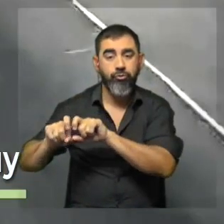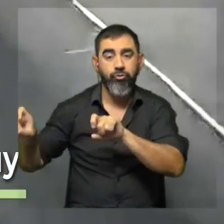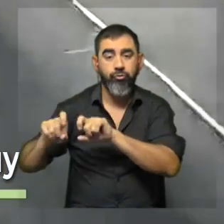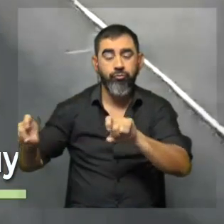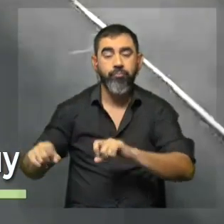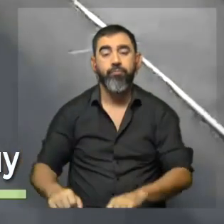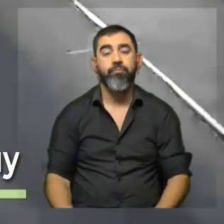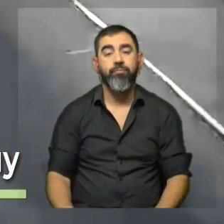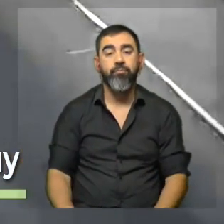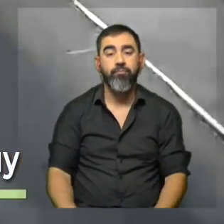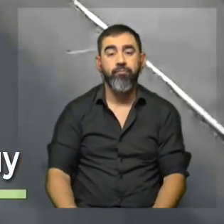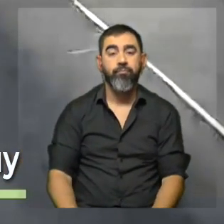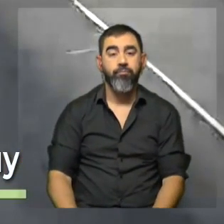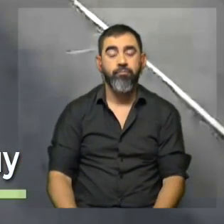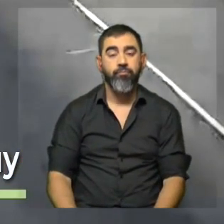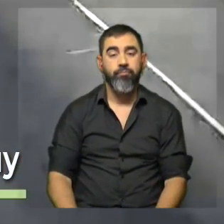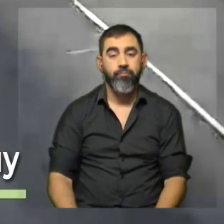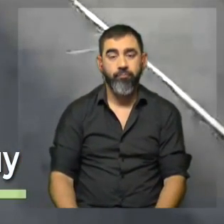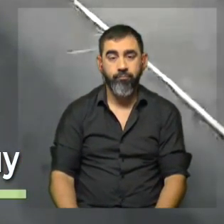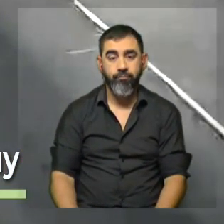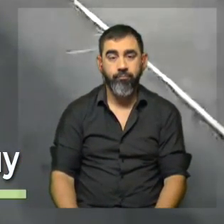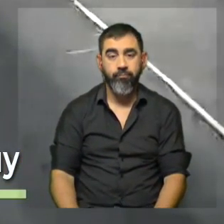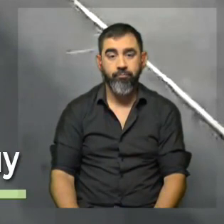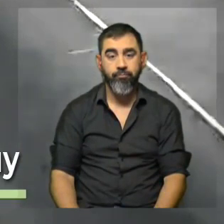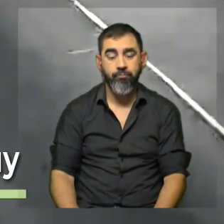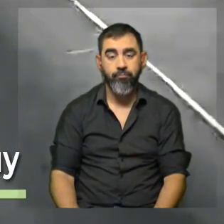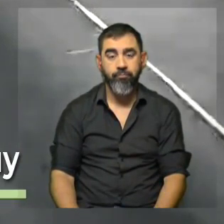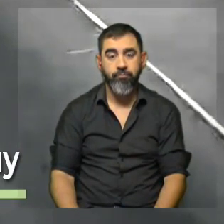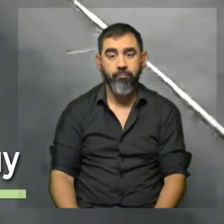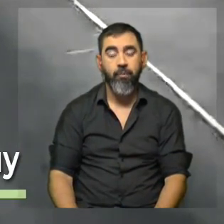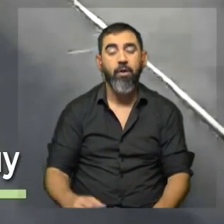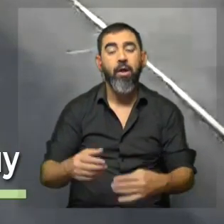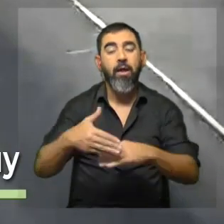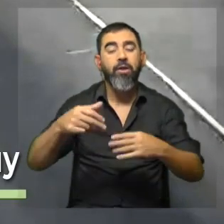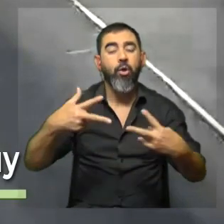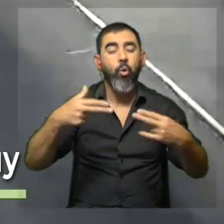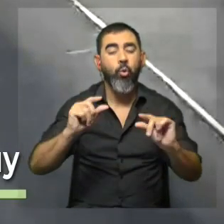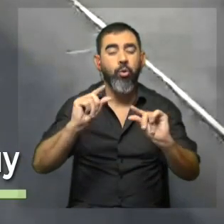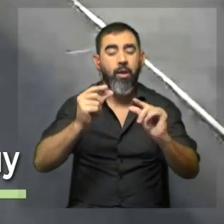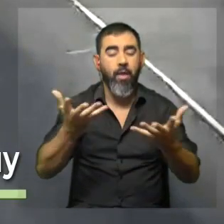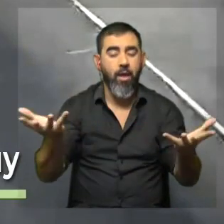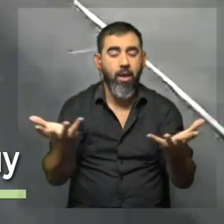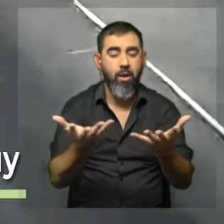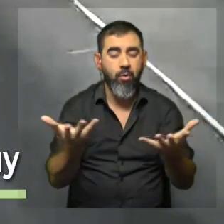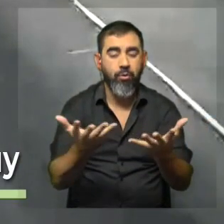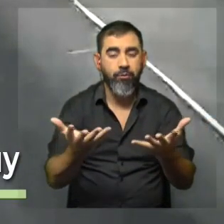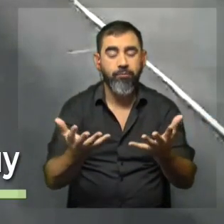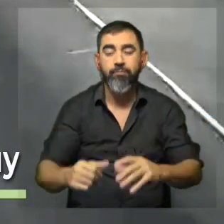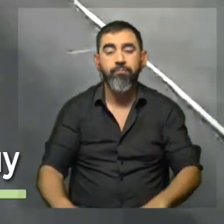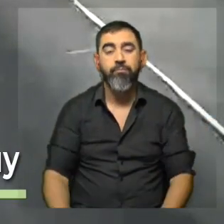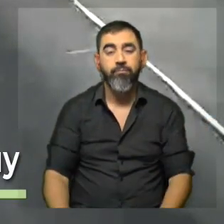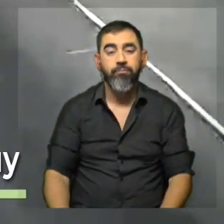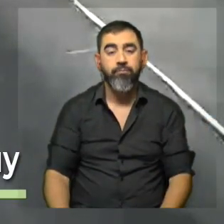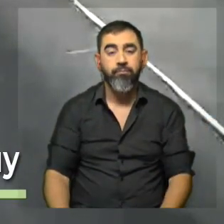de transporte algunos aportes que nos hace el cgm a esta hora sí son pocos lo hacen las calles cortadas pocas las calles cortadas a esta hora y en esta jornada